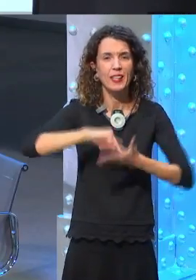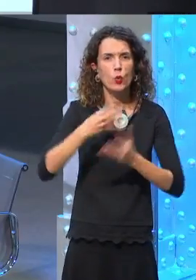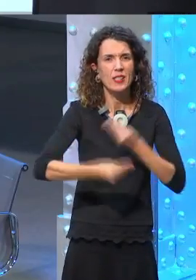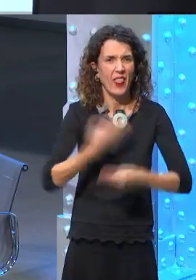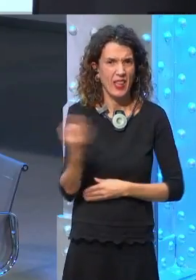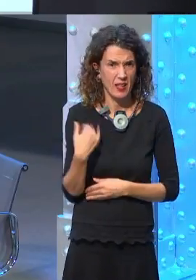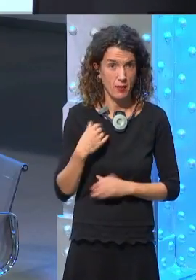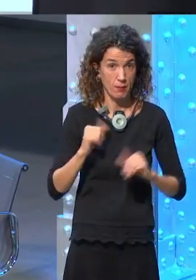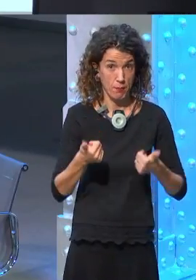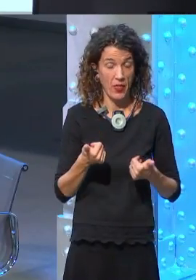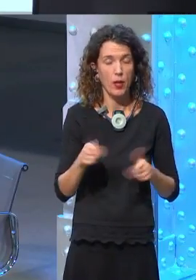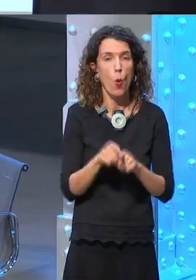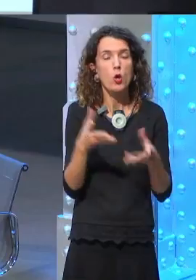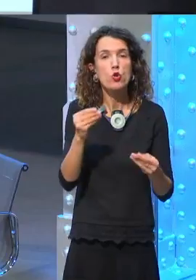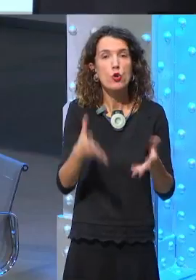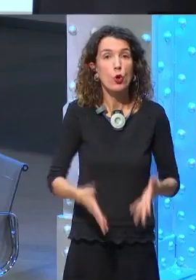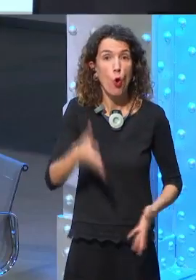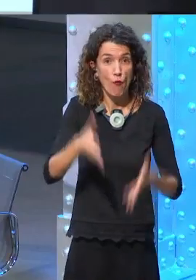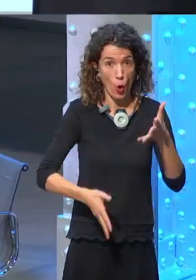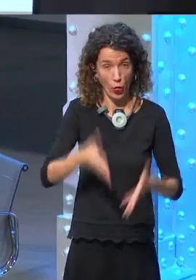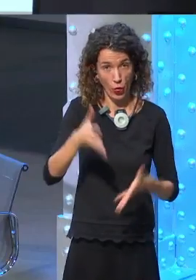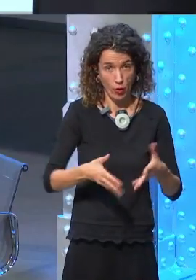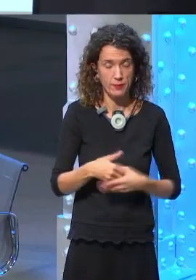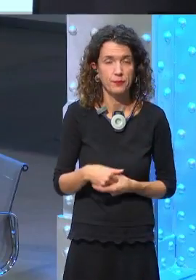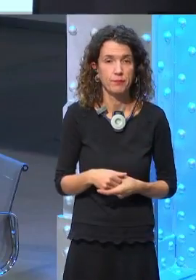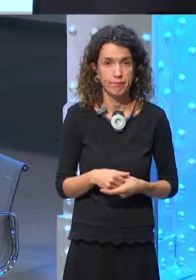voy a empezar con un robot